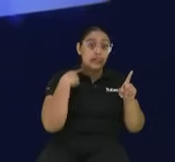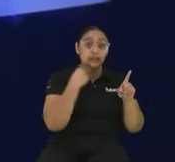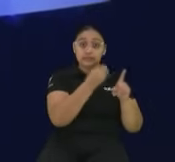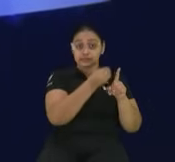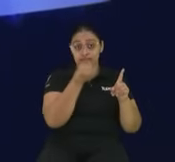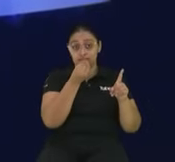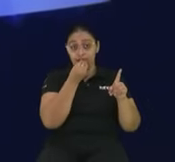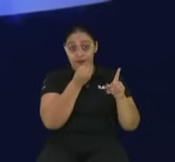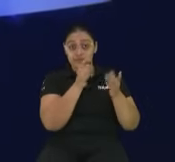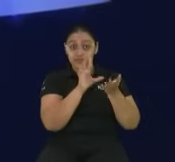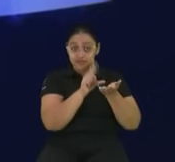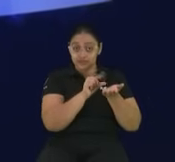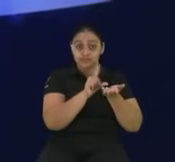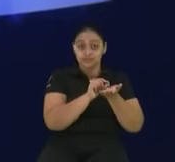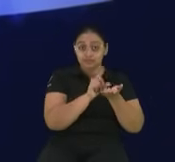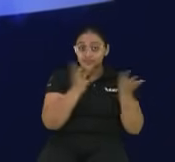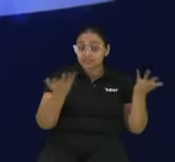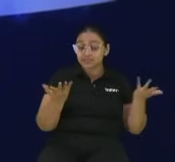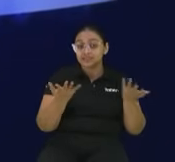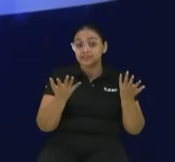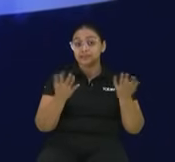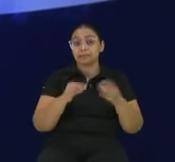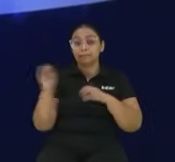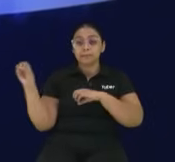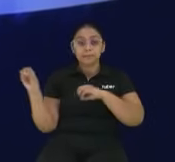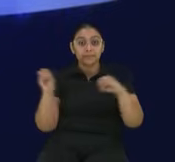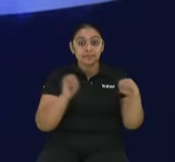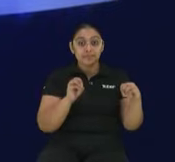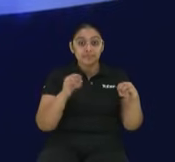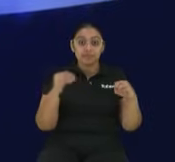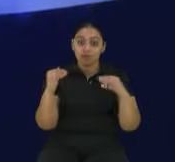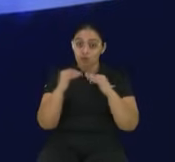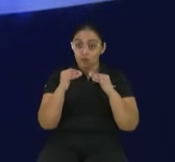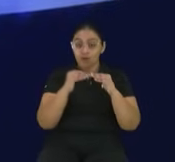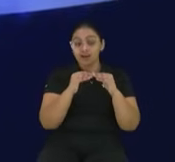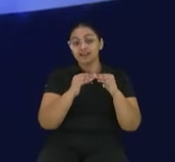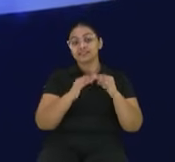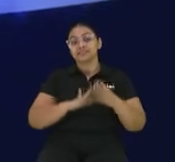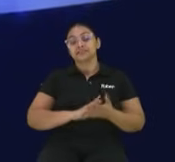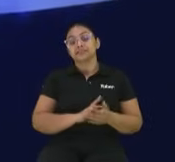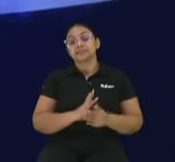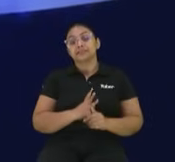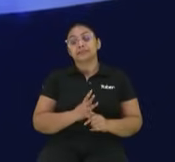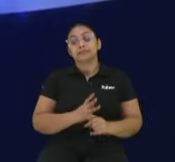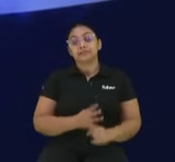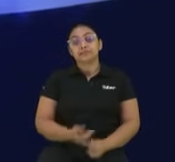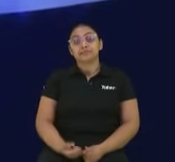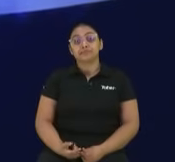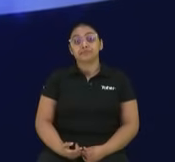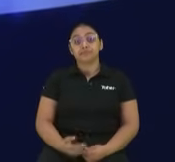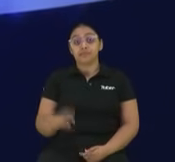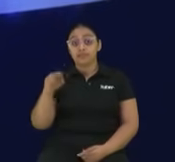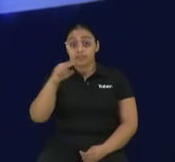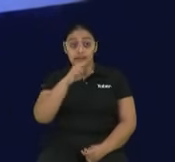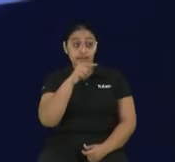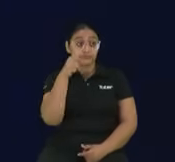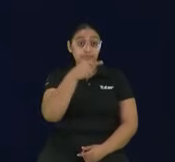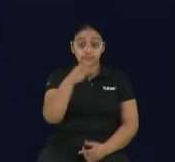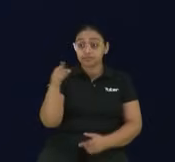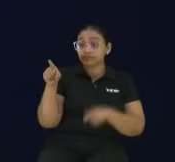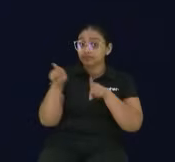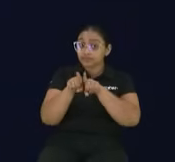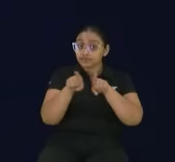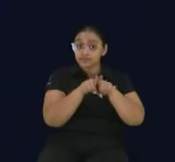Amén dice la hermana toda deshuesada Pero bueno el señor sabrá amigo y hermano si usted quiere